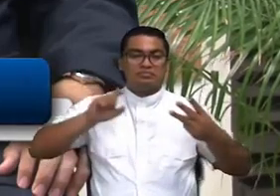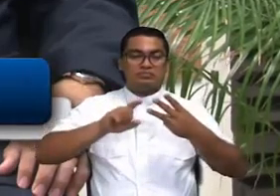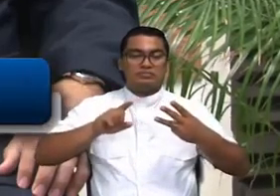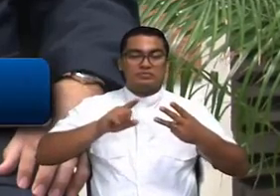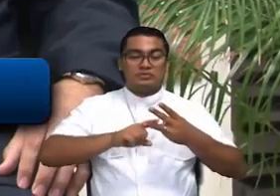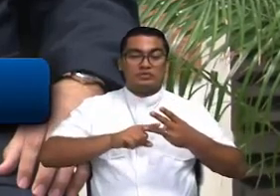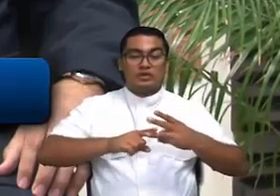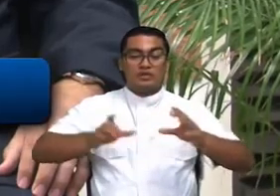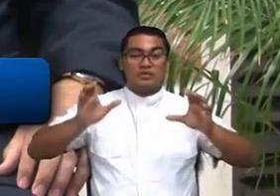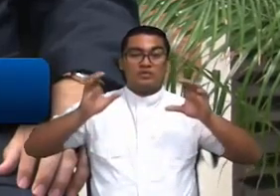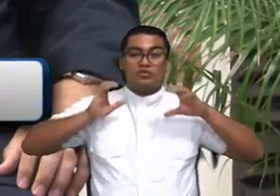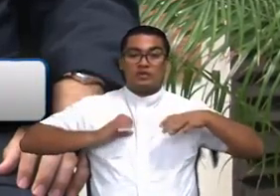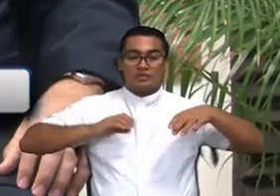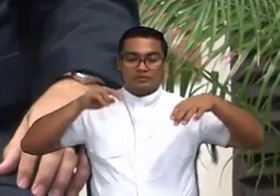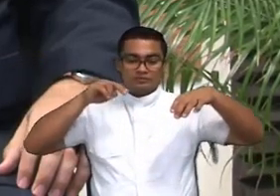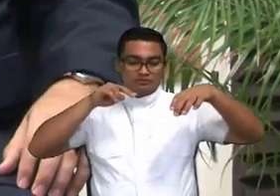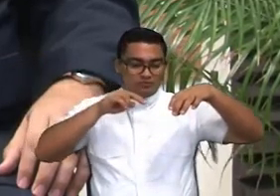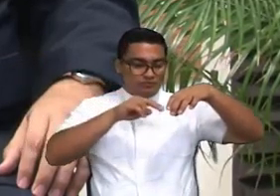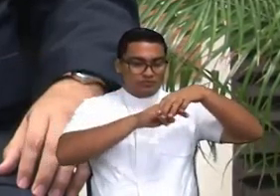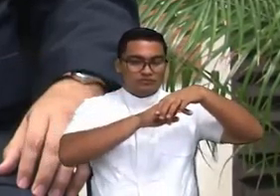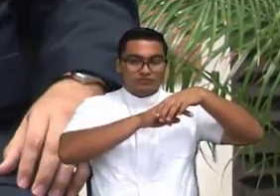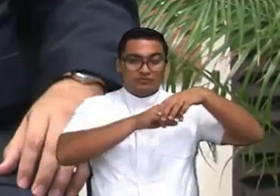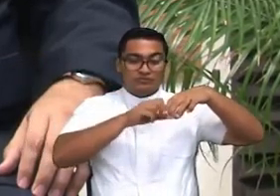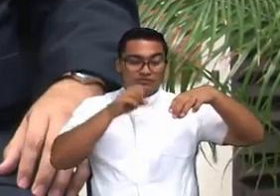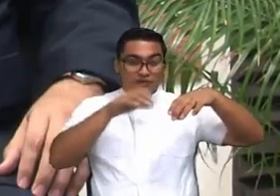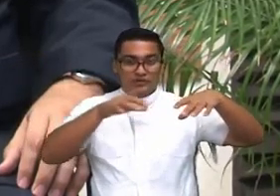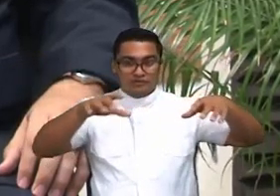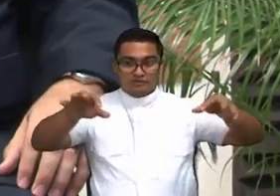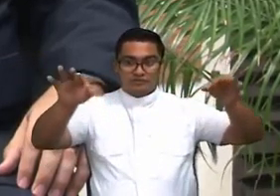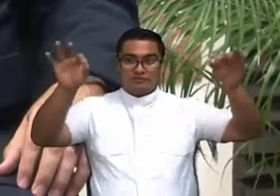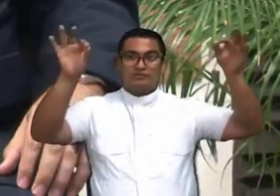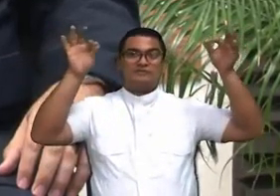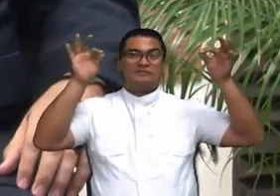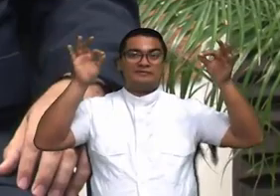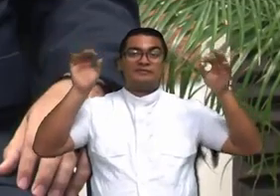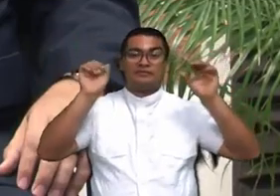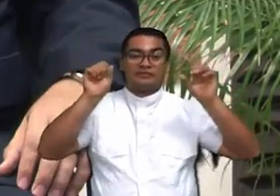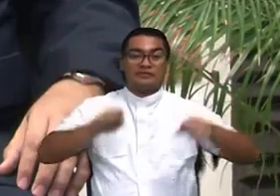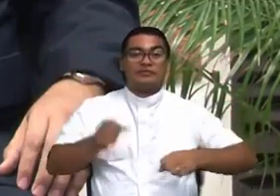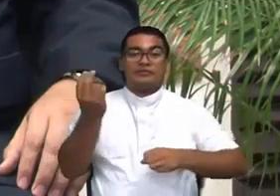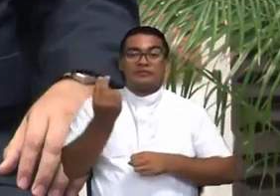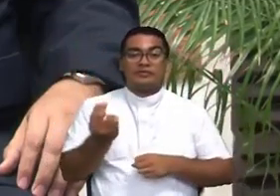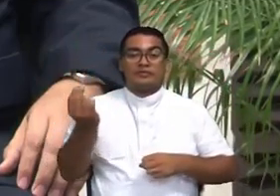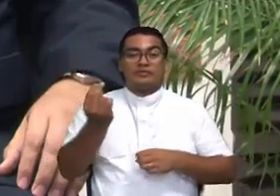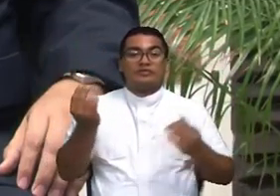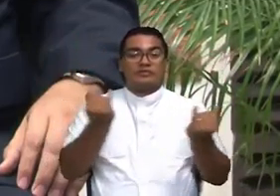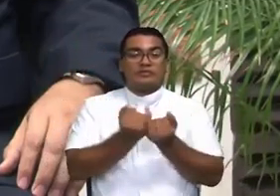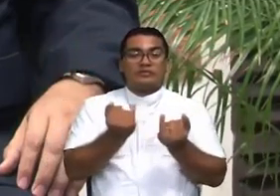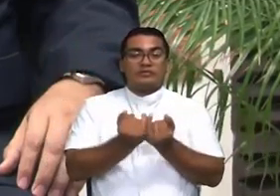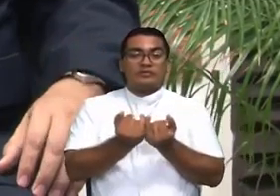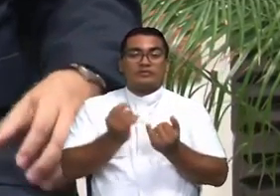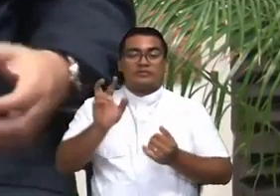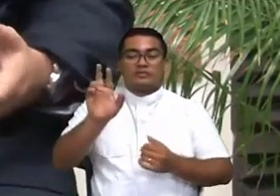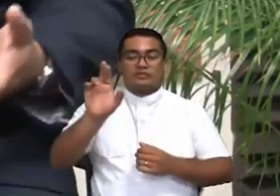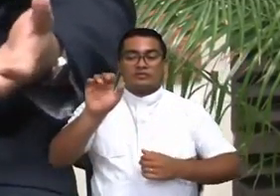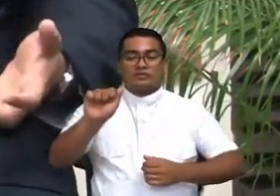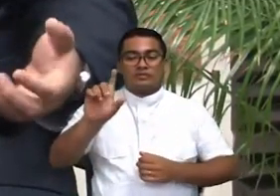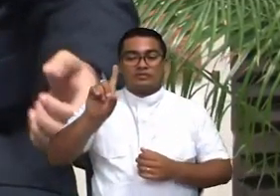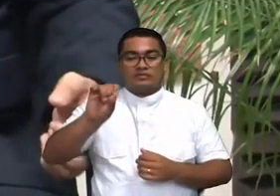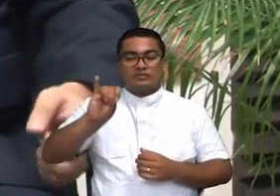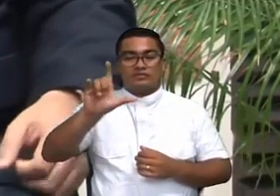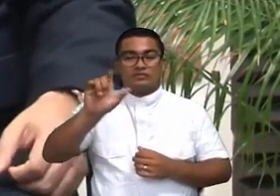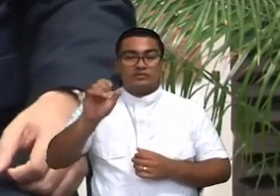magnética, mamografía. También la radiología se puede ocupar como una radiología terapéutica, o sea, que sirve